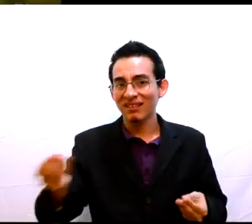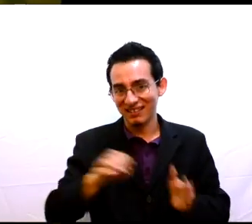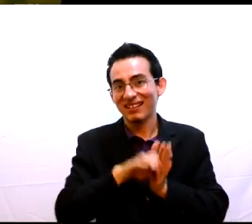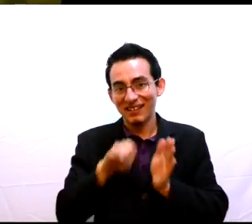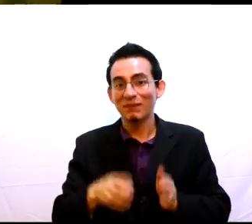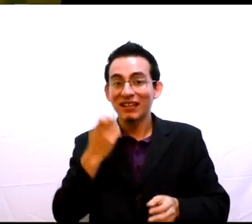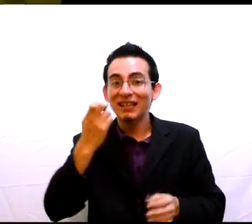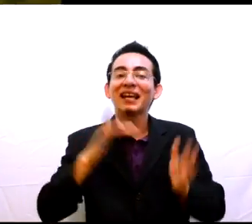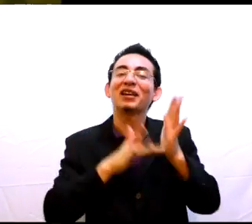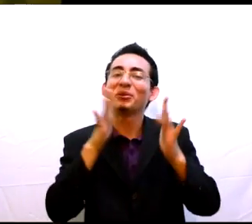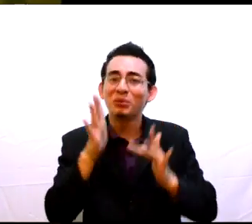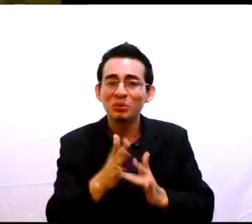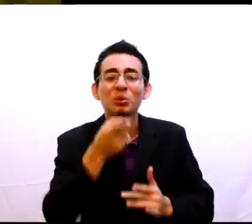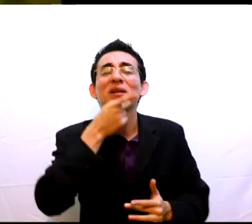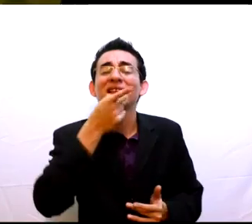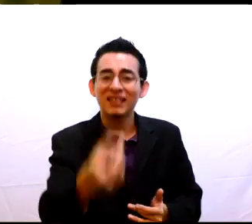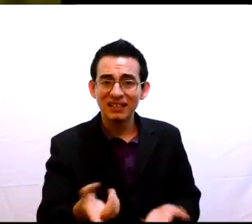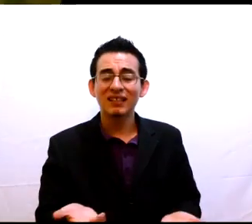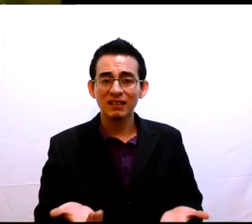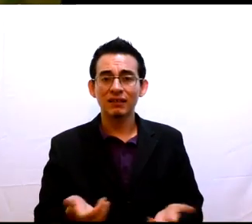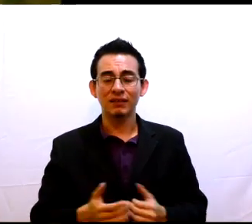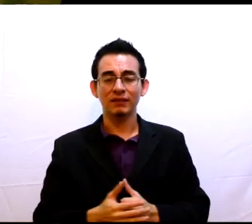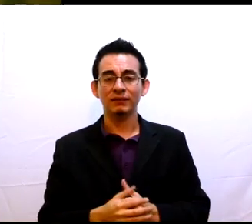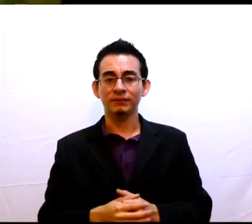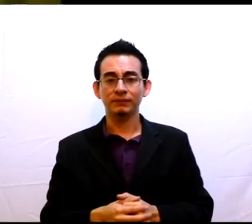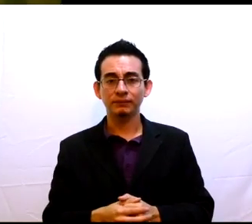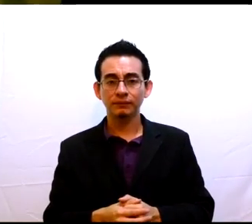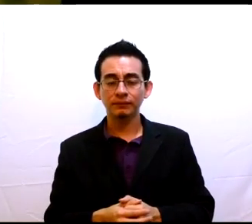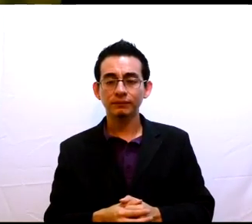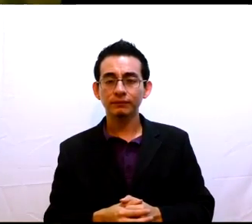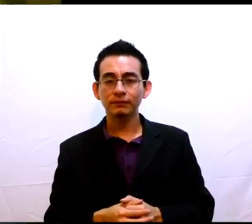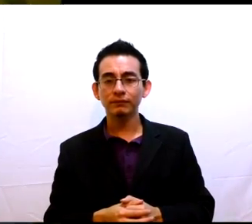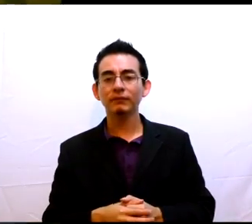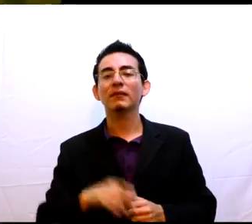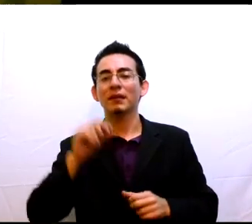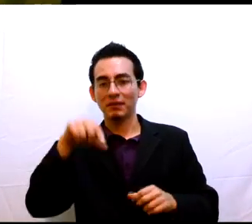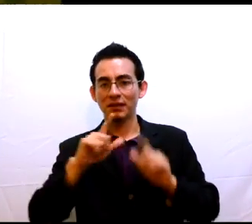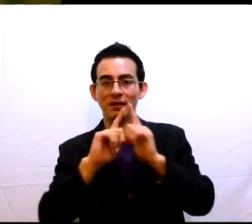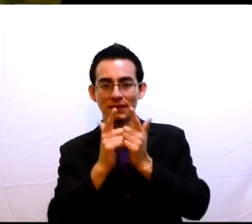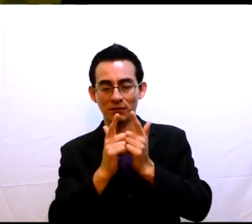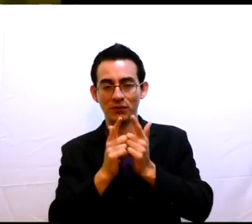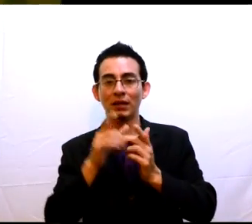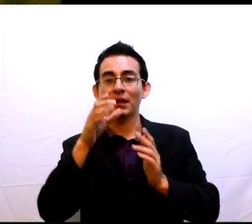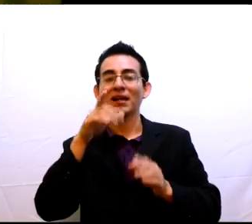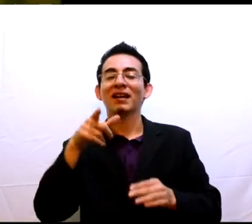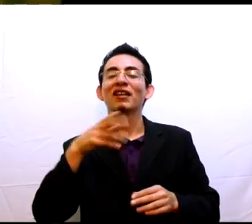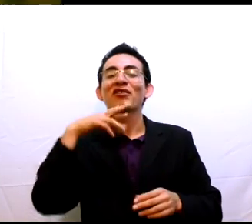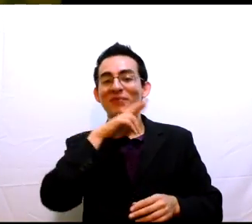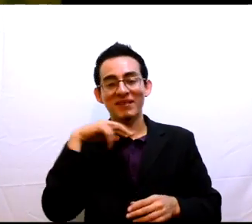cierto esa es la enseñanza hermano romanos 12-13